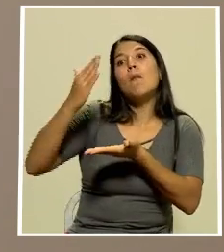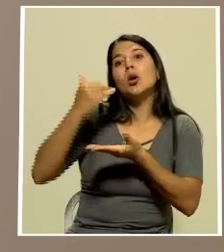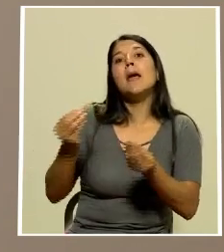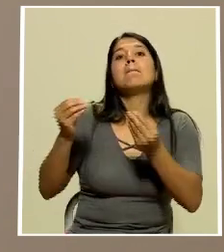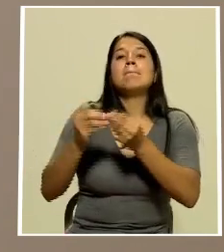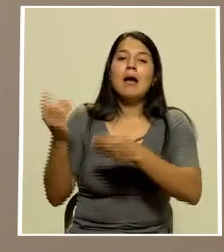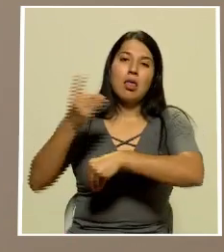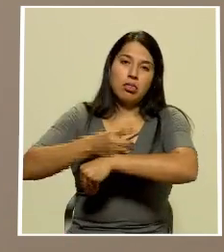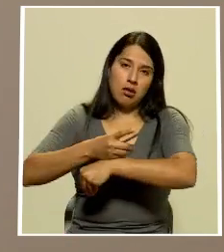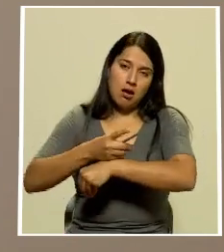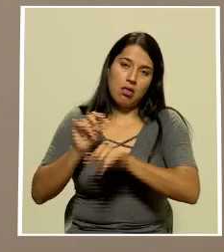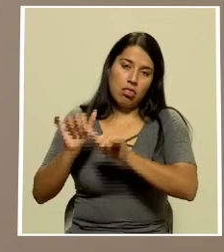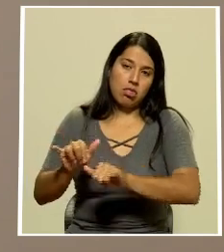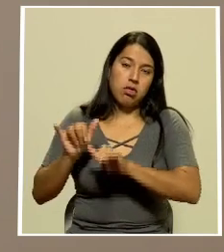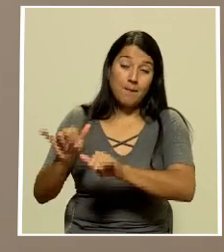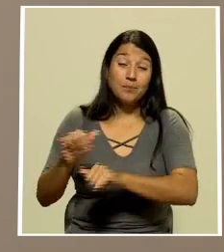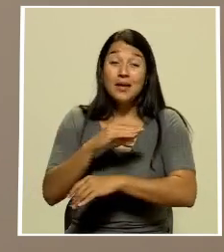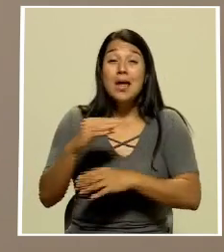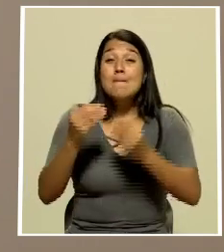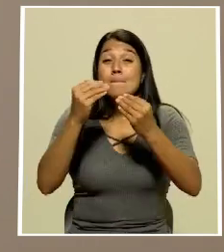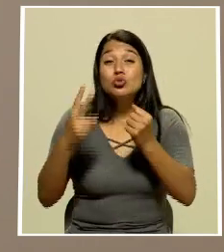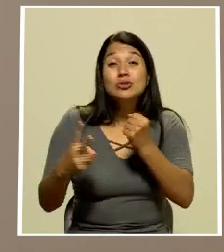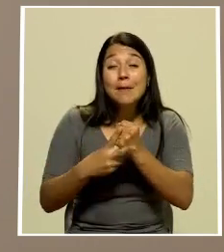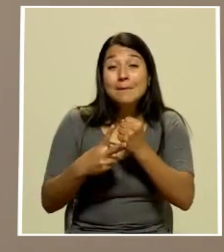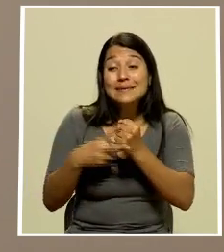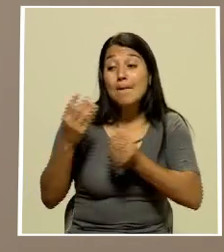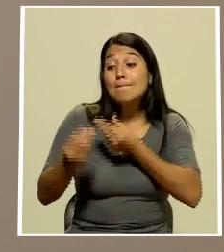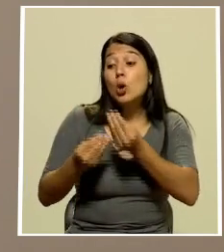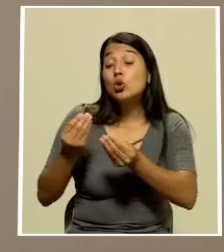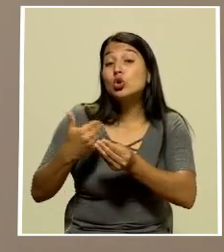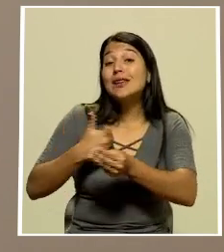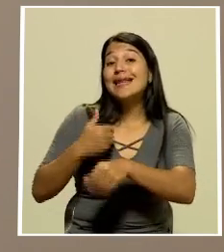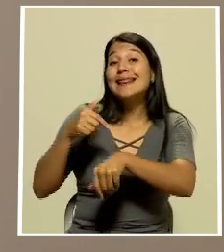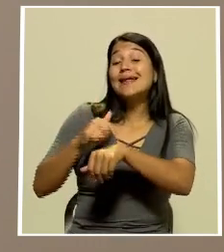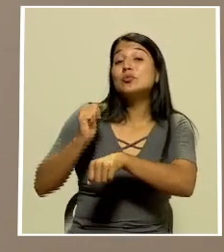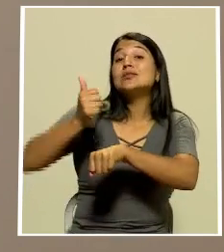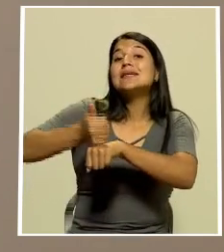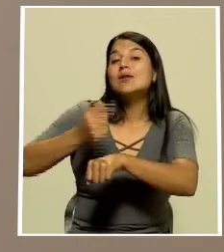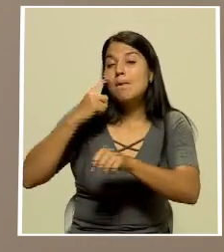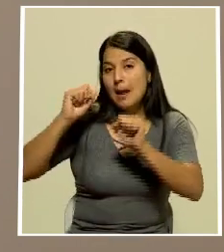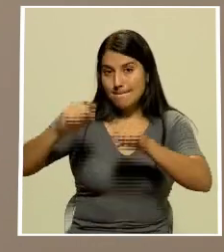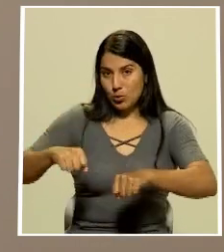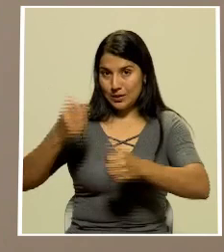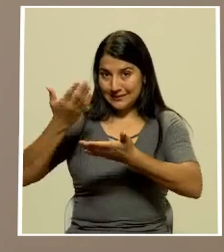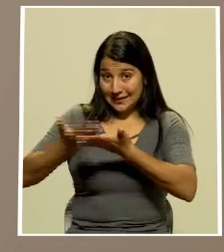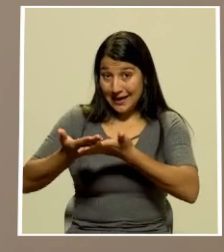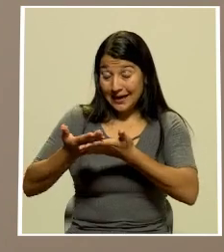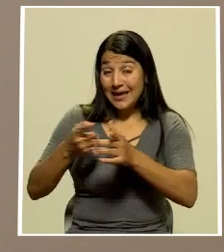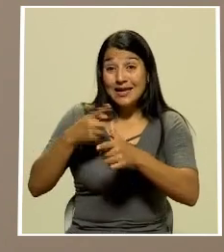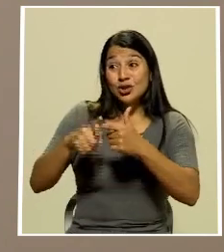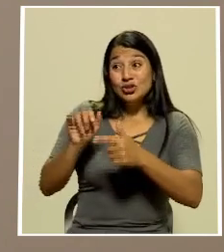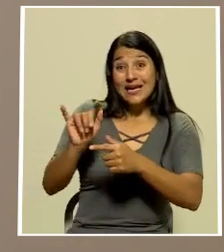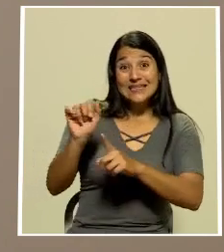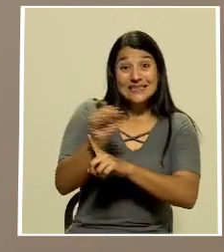veces las mercancías tienen tiempo para su llegada, y toda esta